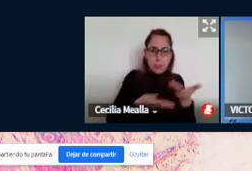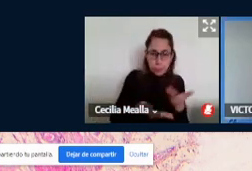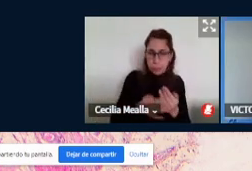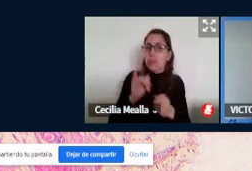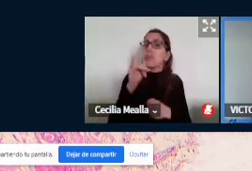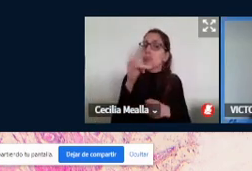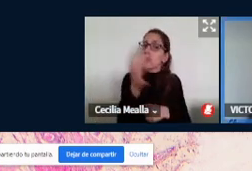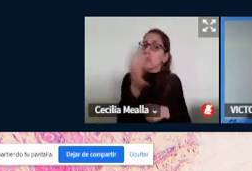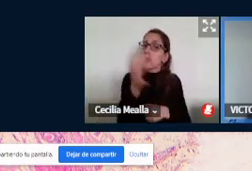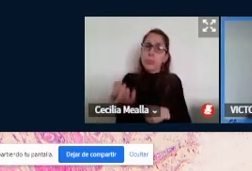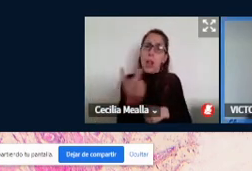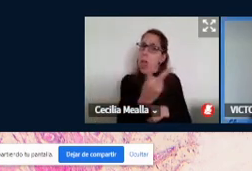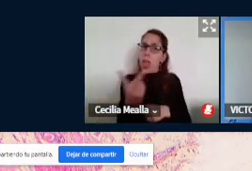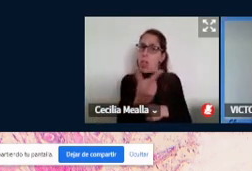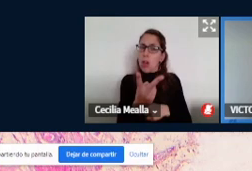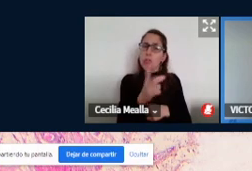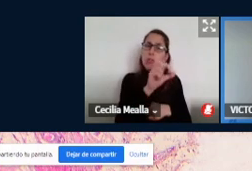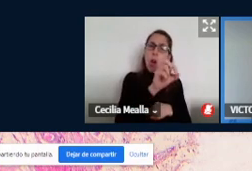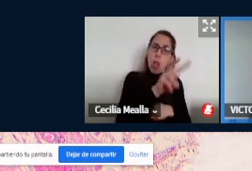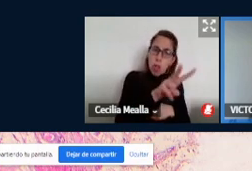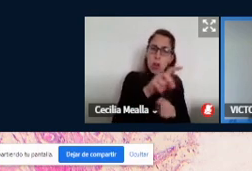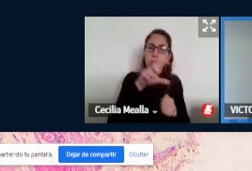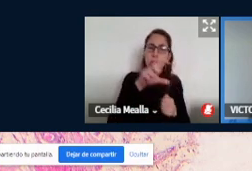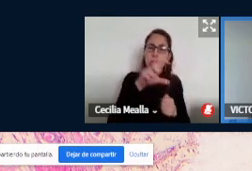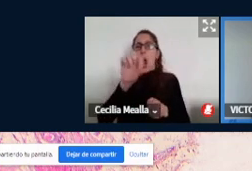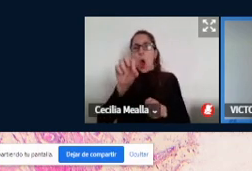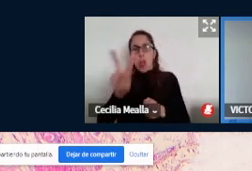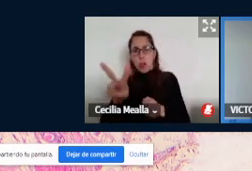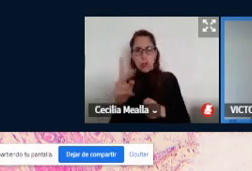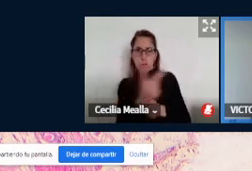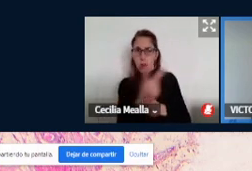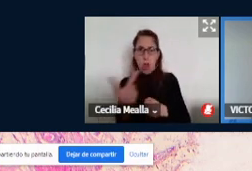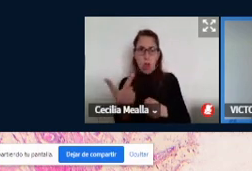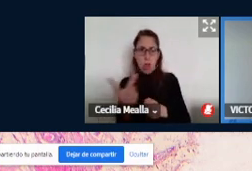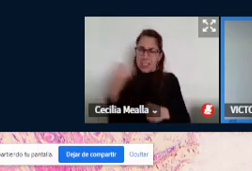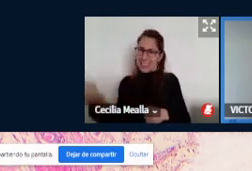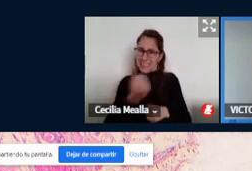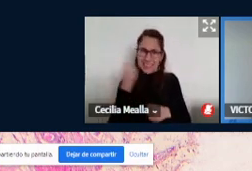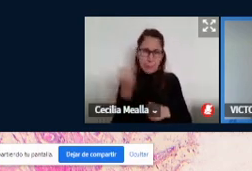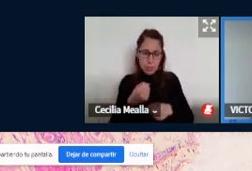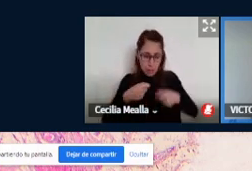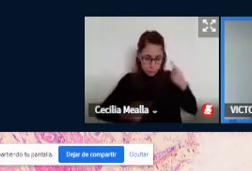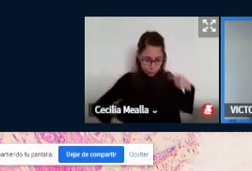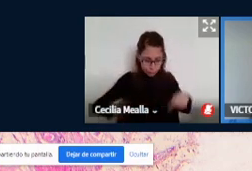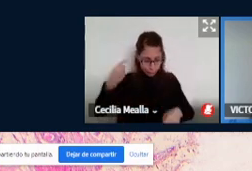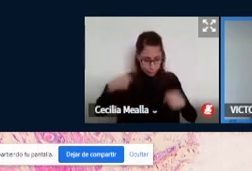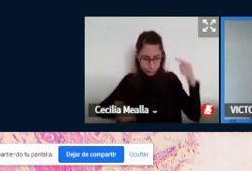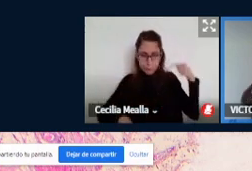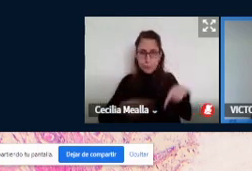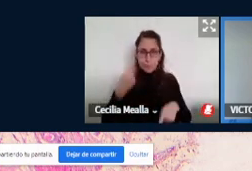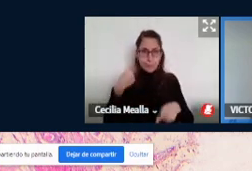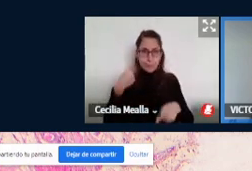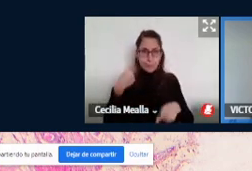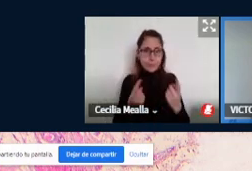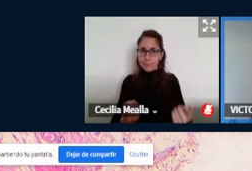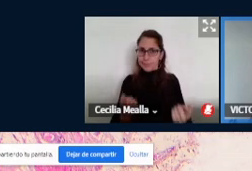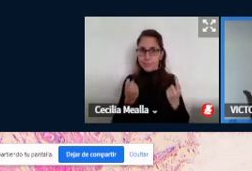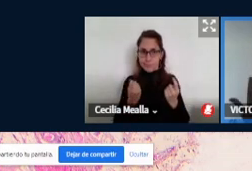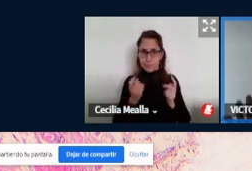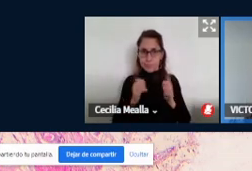¿sí? Oxígeno, dióxido de carbono, principalmente entre un montón de otras cosas, pero digo, tienen